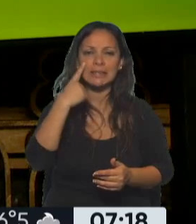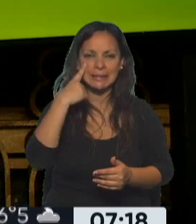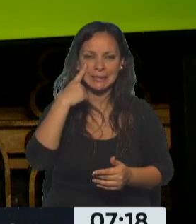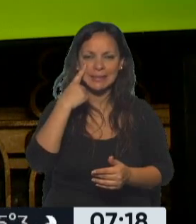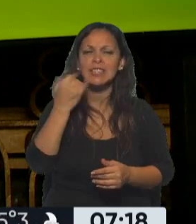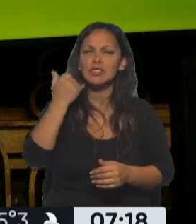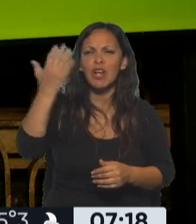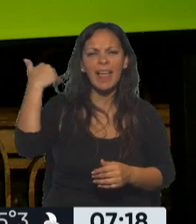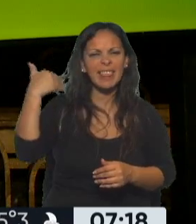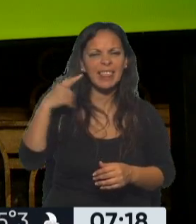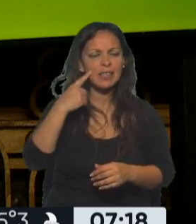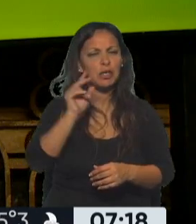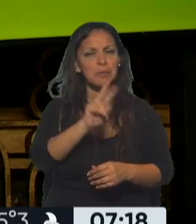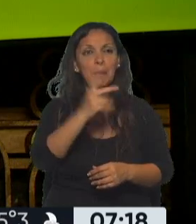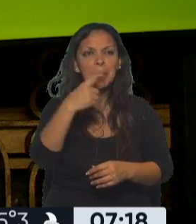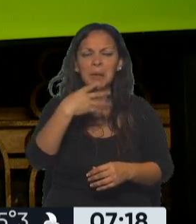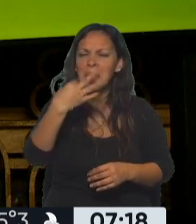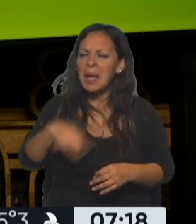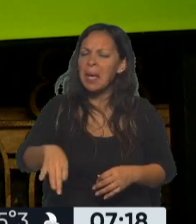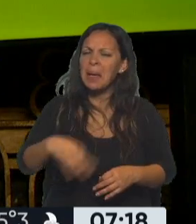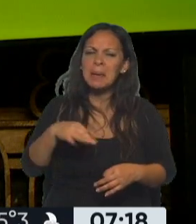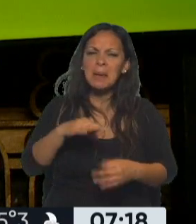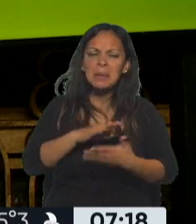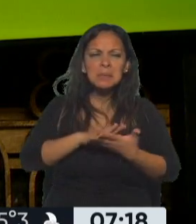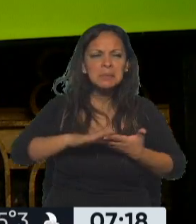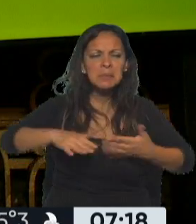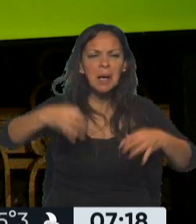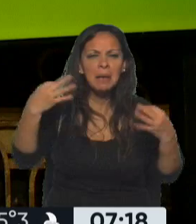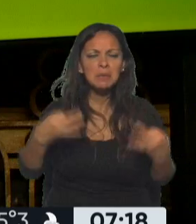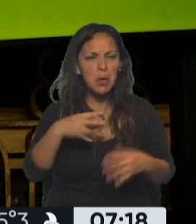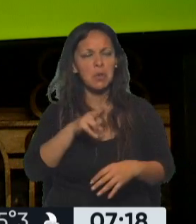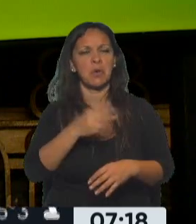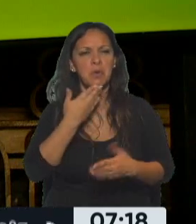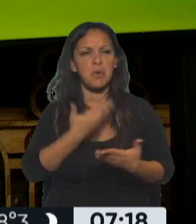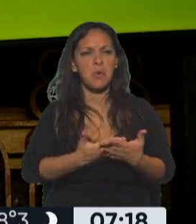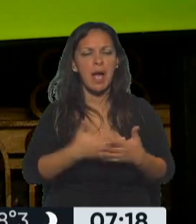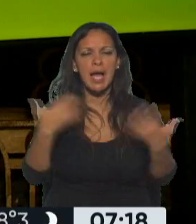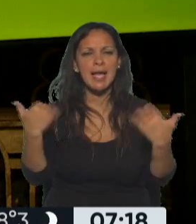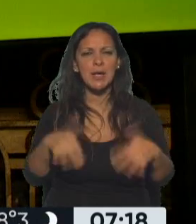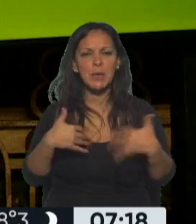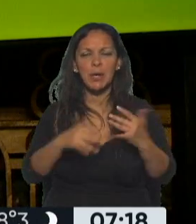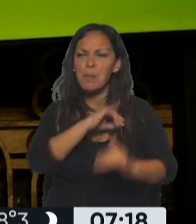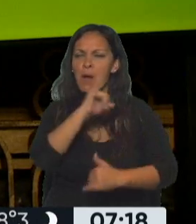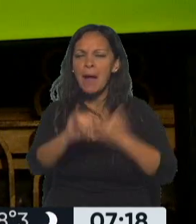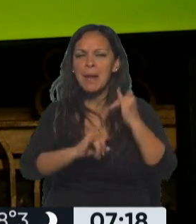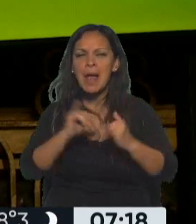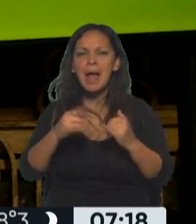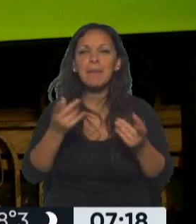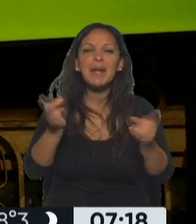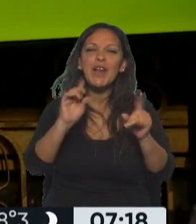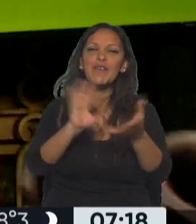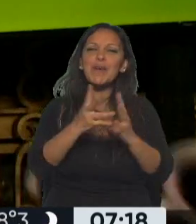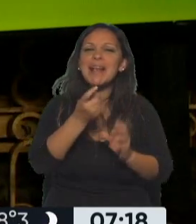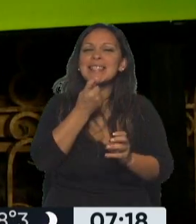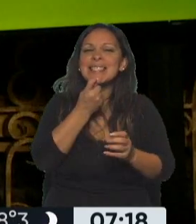había acompañado, pero es un hombre de una llaneza, wow, es un performer, es Landricina, no sé, contando, pero no por un